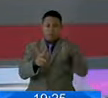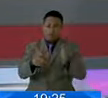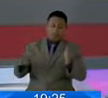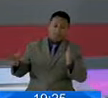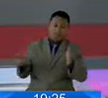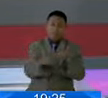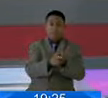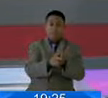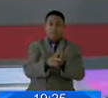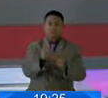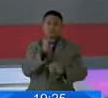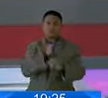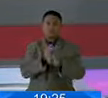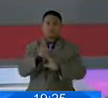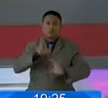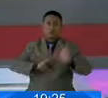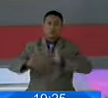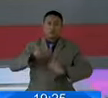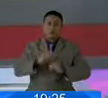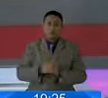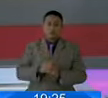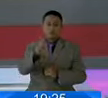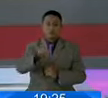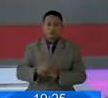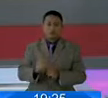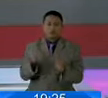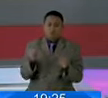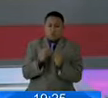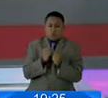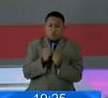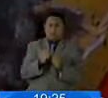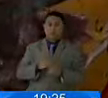de Neurociencias. Los ocupantes del vehículo quedaron atrapados.